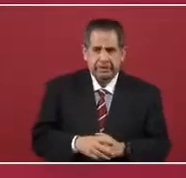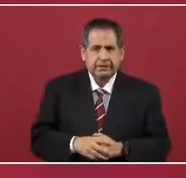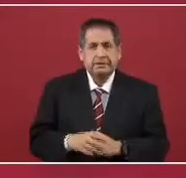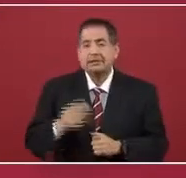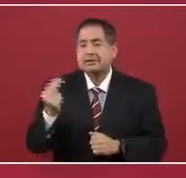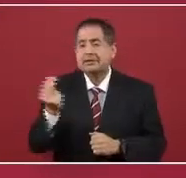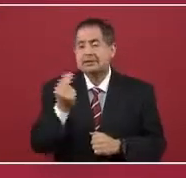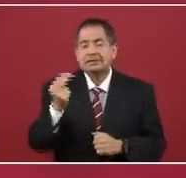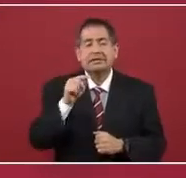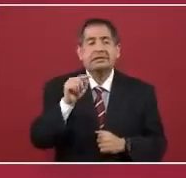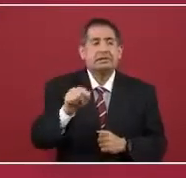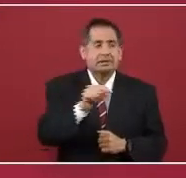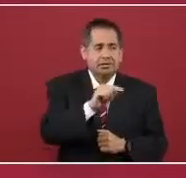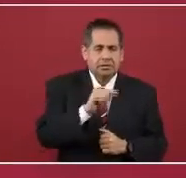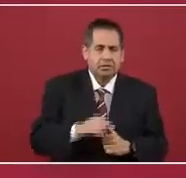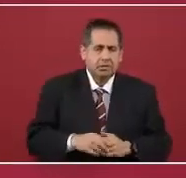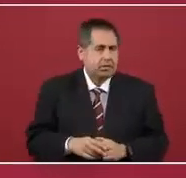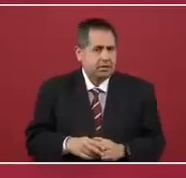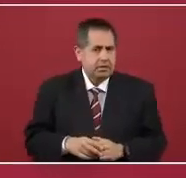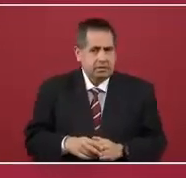ahí